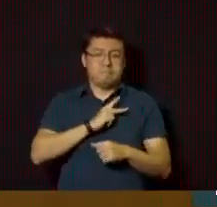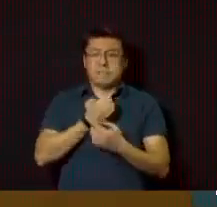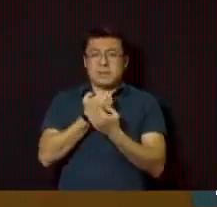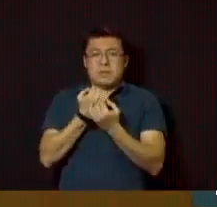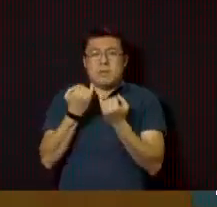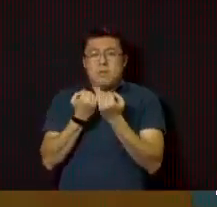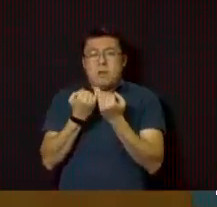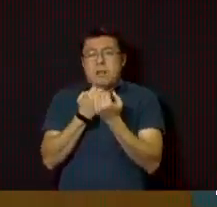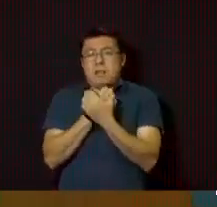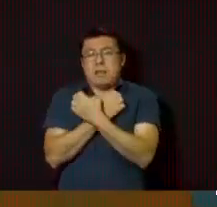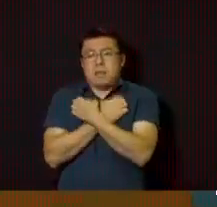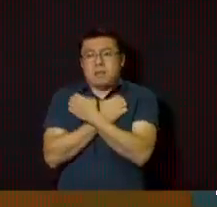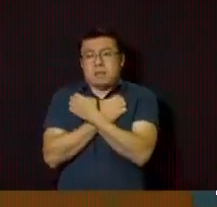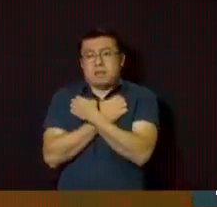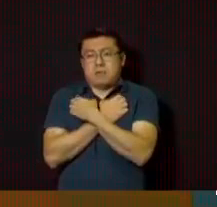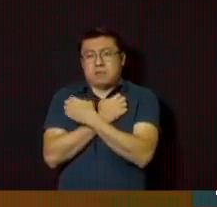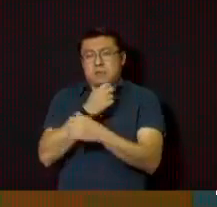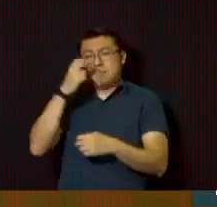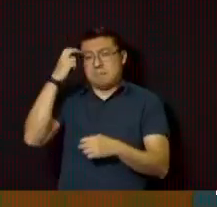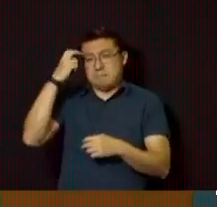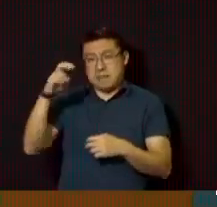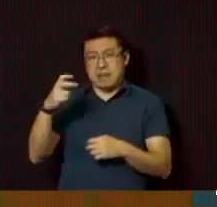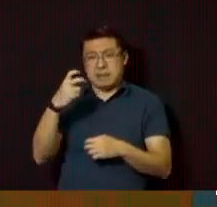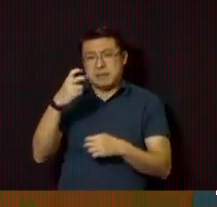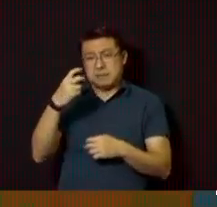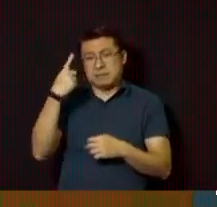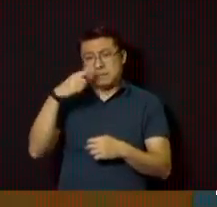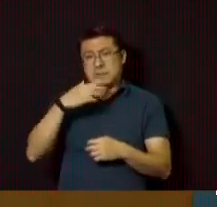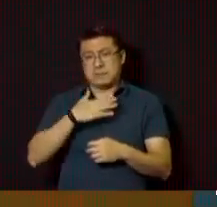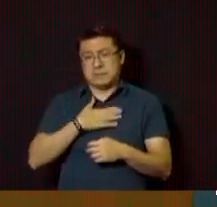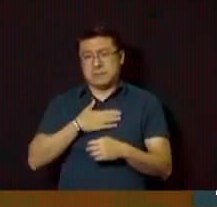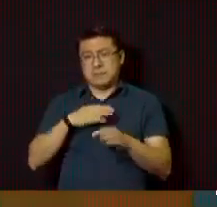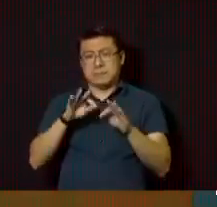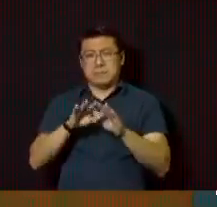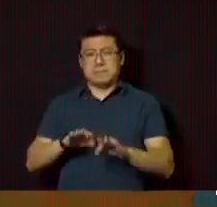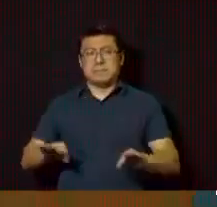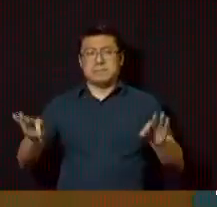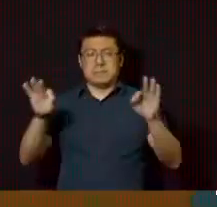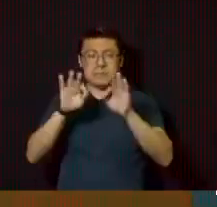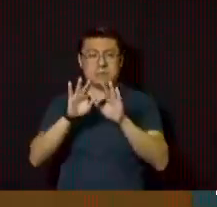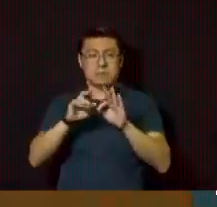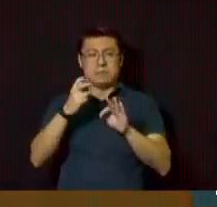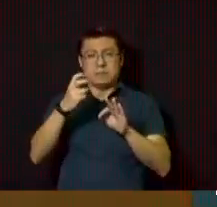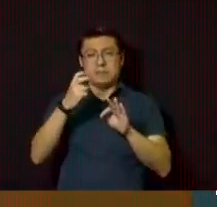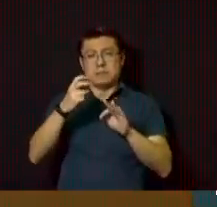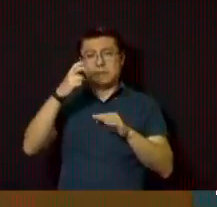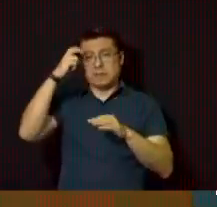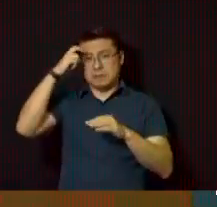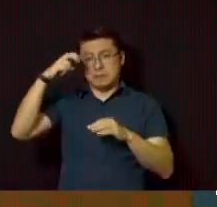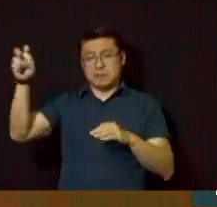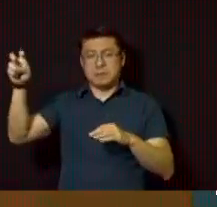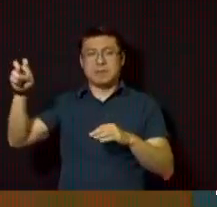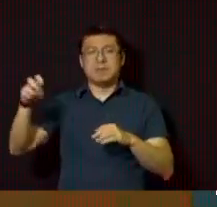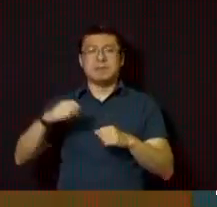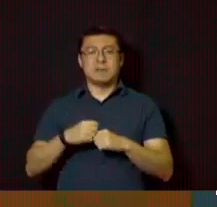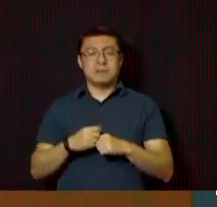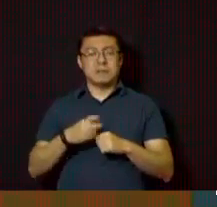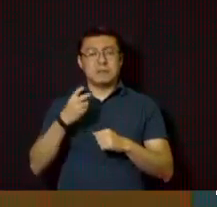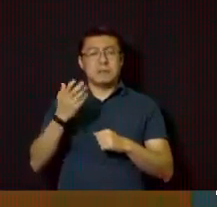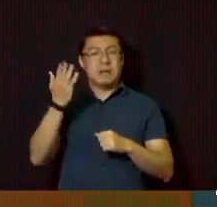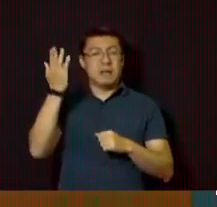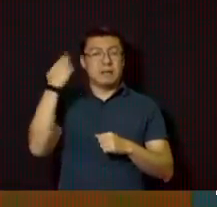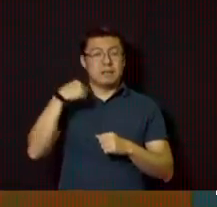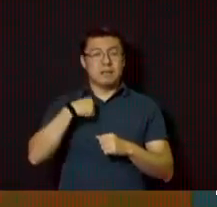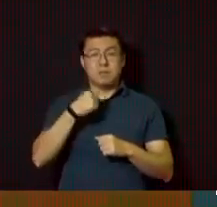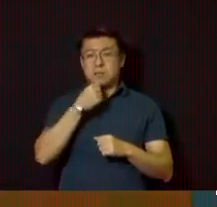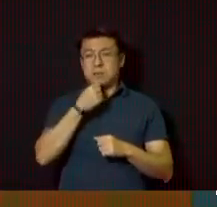¿no? Para mí los viajes han sido muy importantes porque a mí me abrieron los ojos los viajes, porque yo cuando era muy niño pensé que el